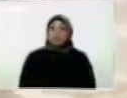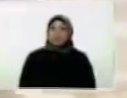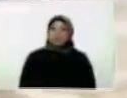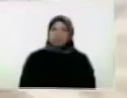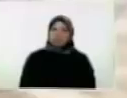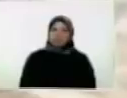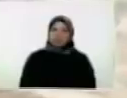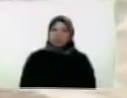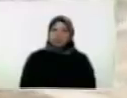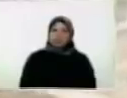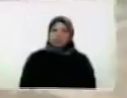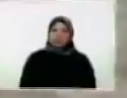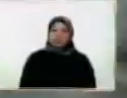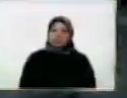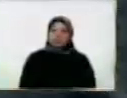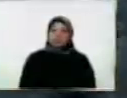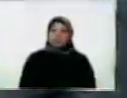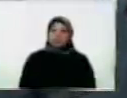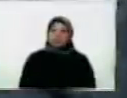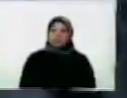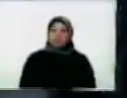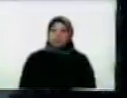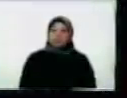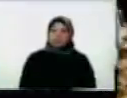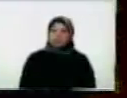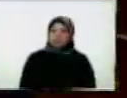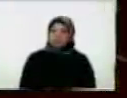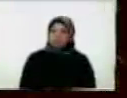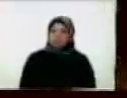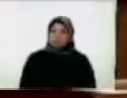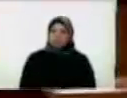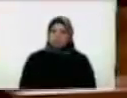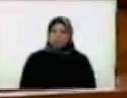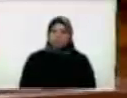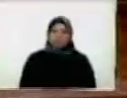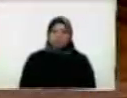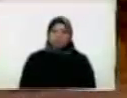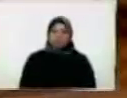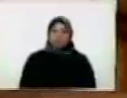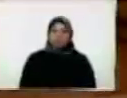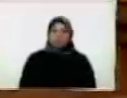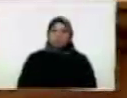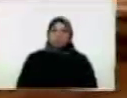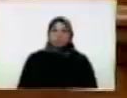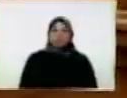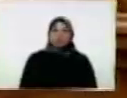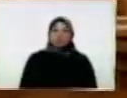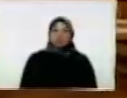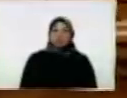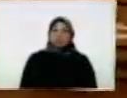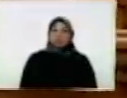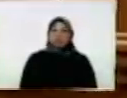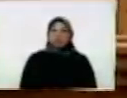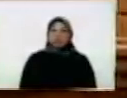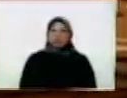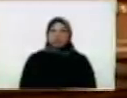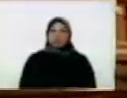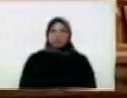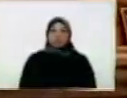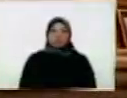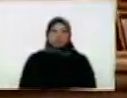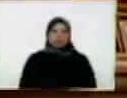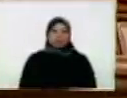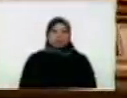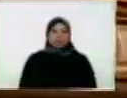Vanguardia gracias a la revolución impulsada por el presidente Hugo Chávez y que actualmente se fortalece gracias al presidente